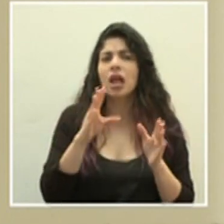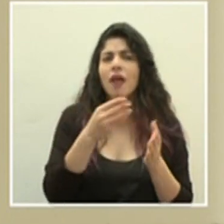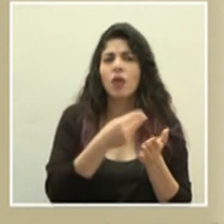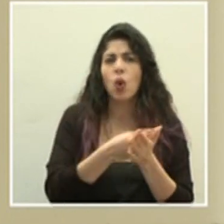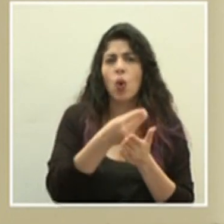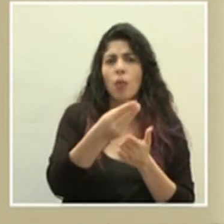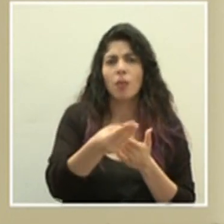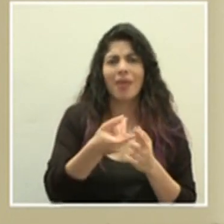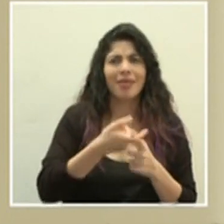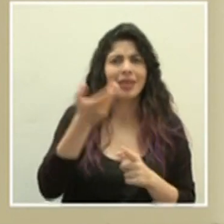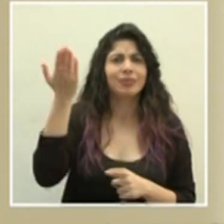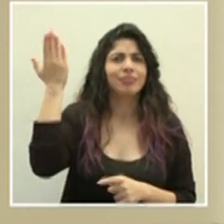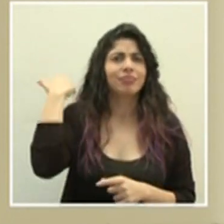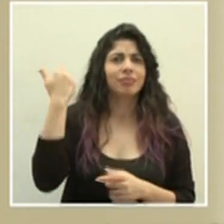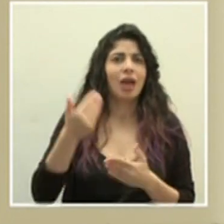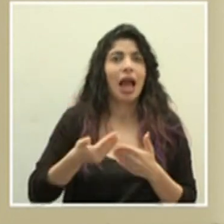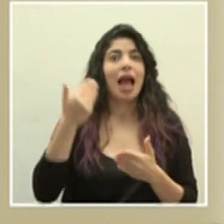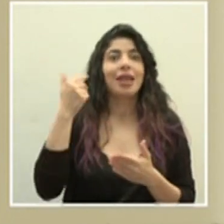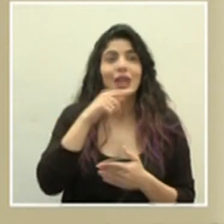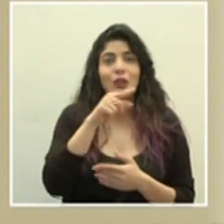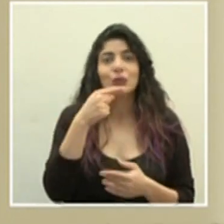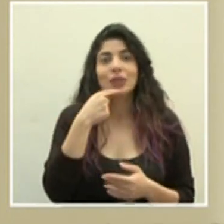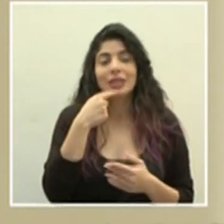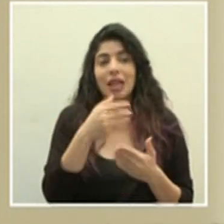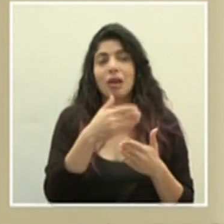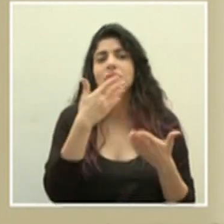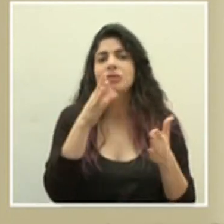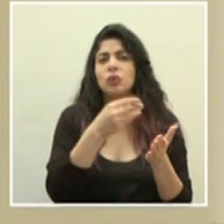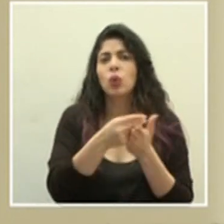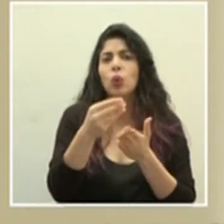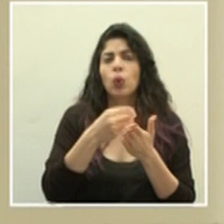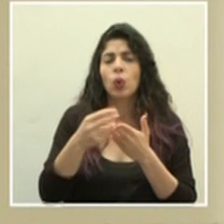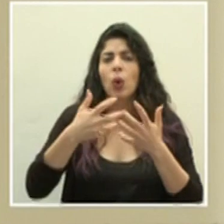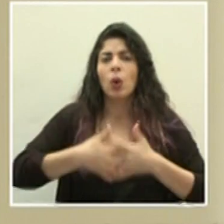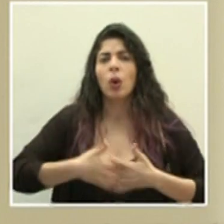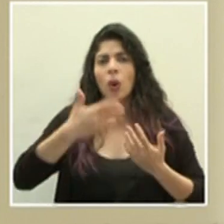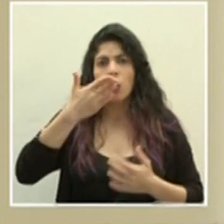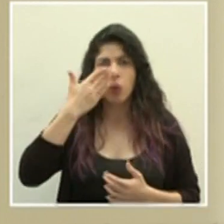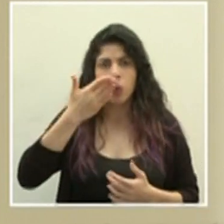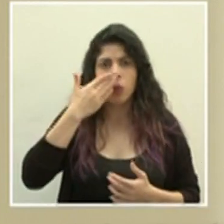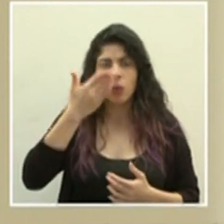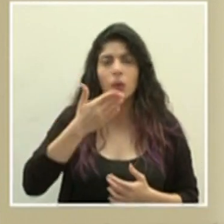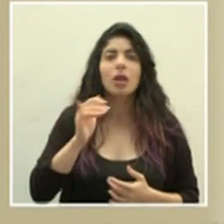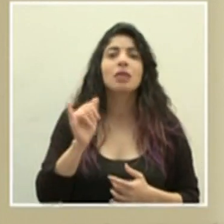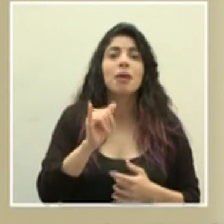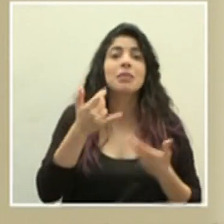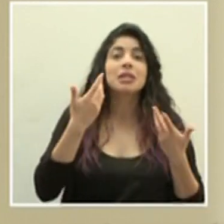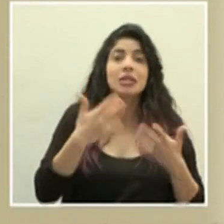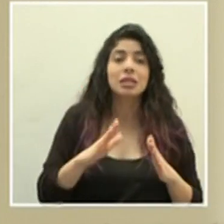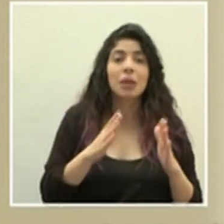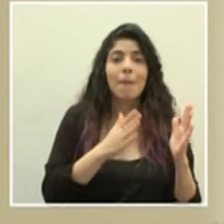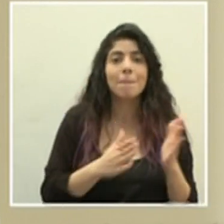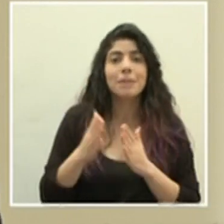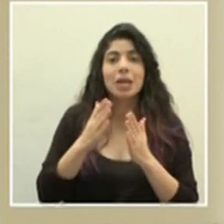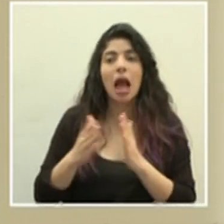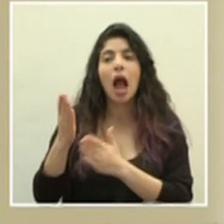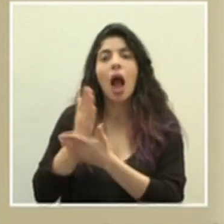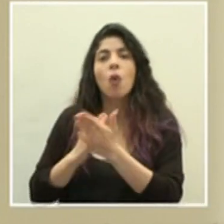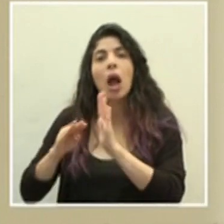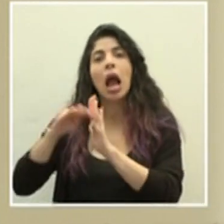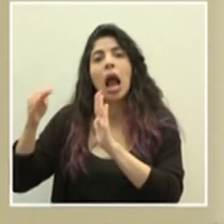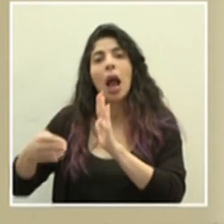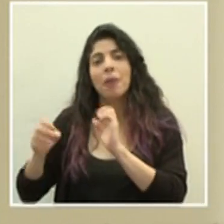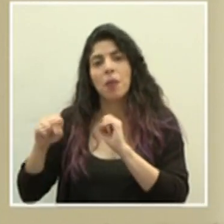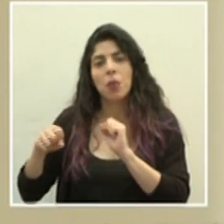de antemano, o sea, previo a estos que usted menciona, varios ventiladores y se han ya colocado. Incluso ya se tienen previstas algunas camas que se pueden